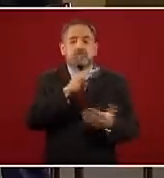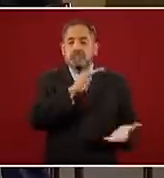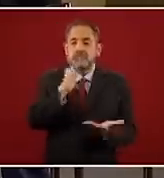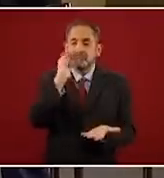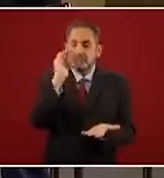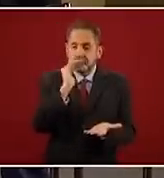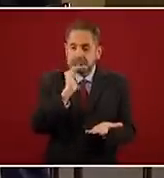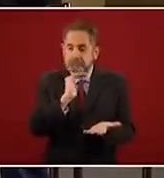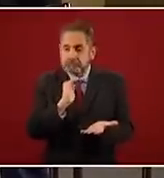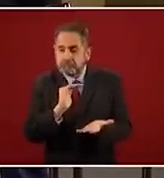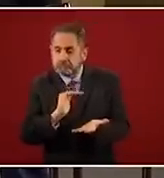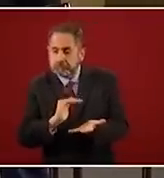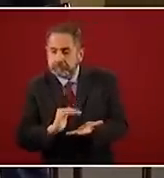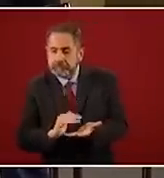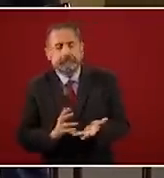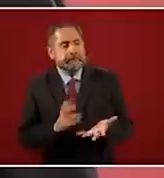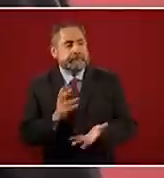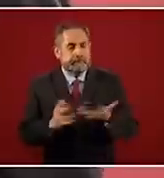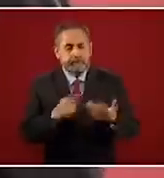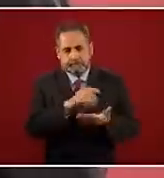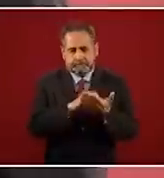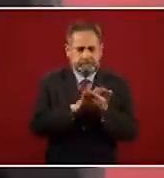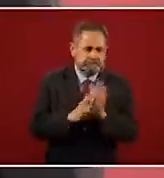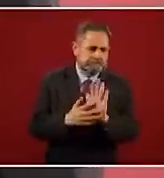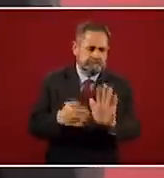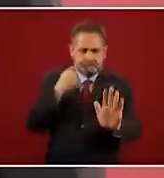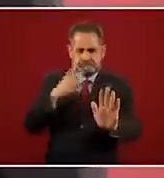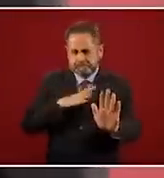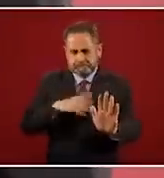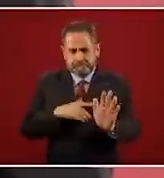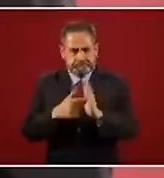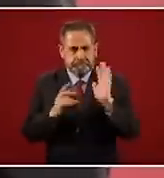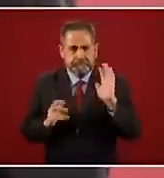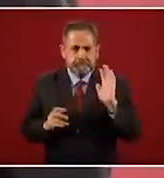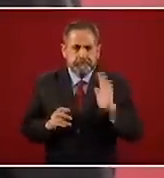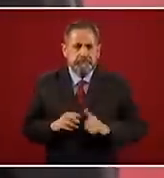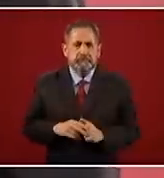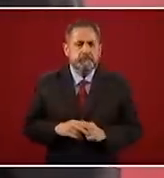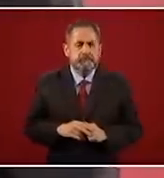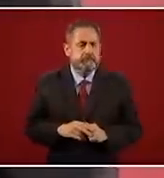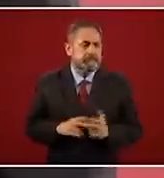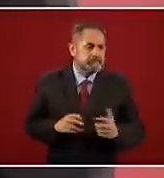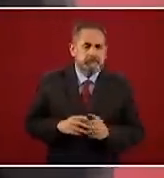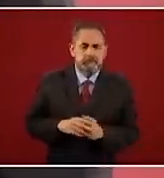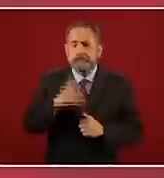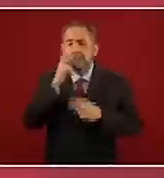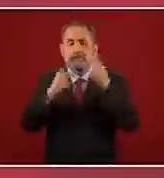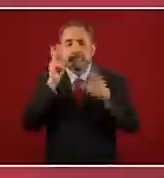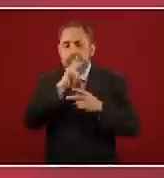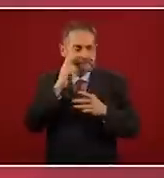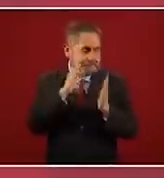petróleo. Y son datos, no son